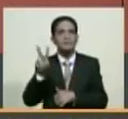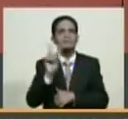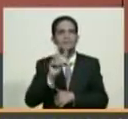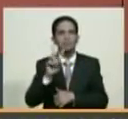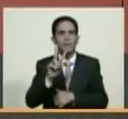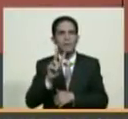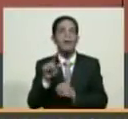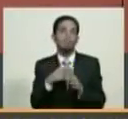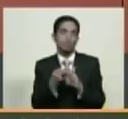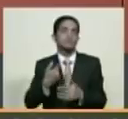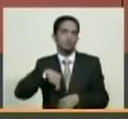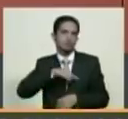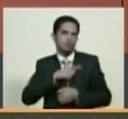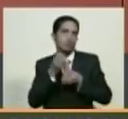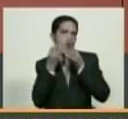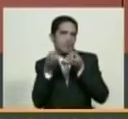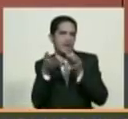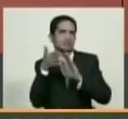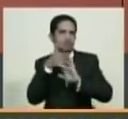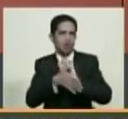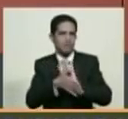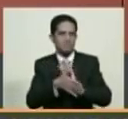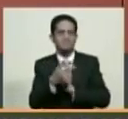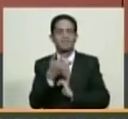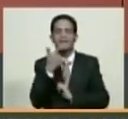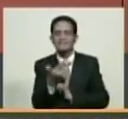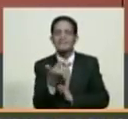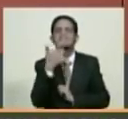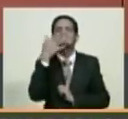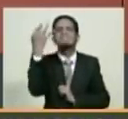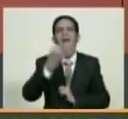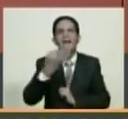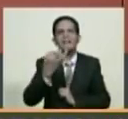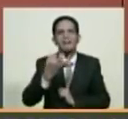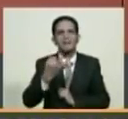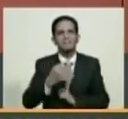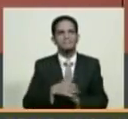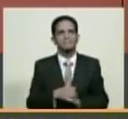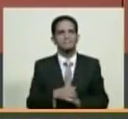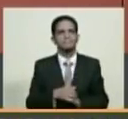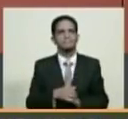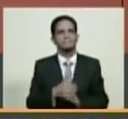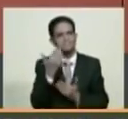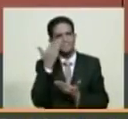vamos a hablar de eso, para decir la verdad en números. Miren, en Venezuela,